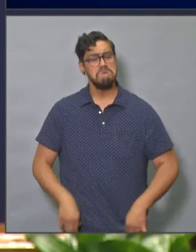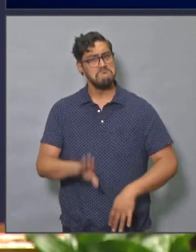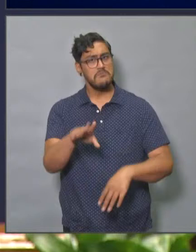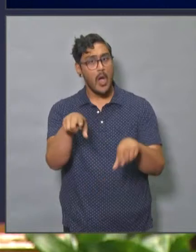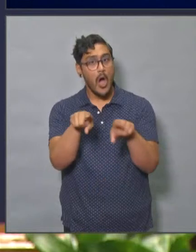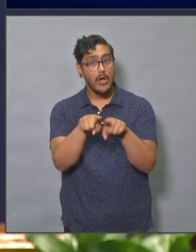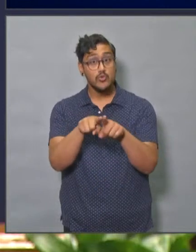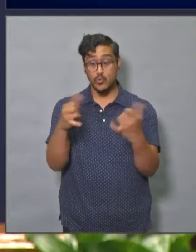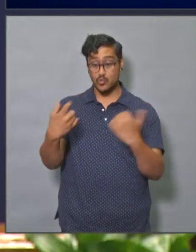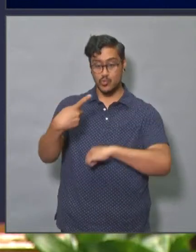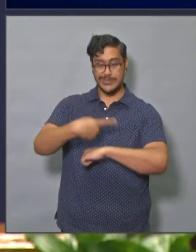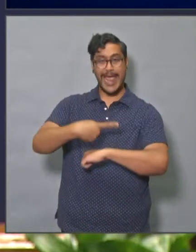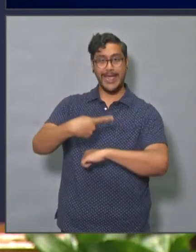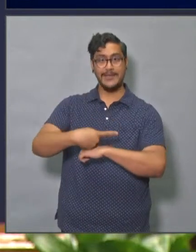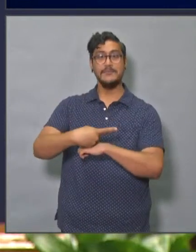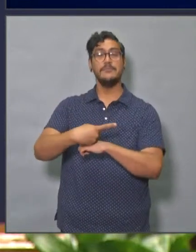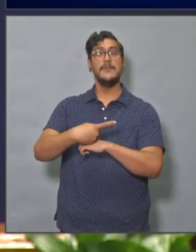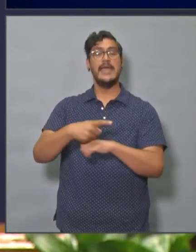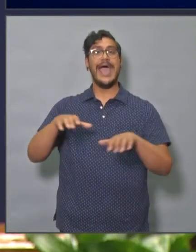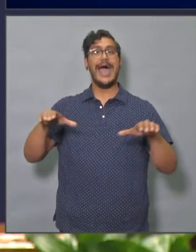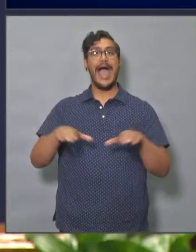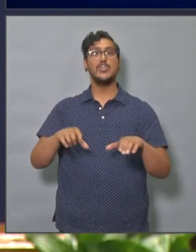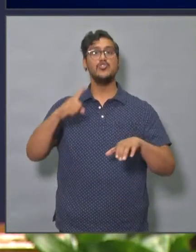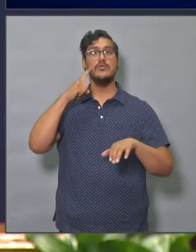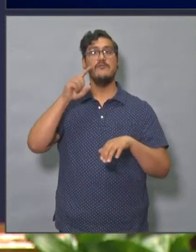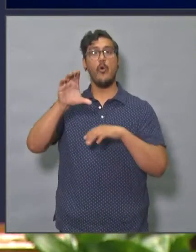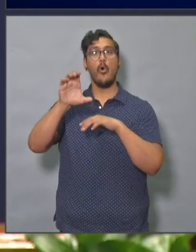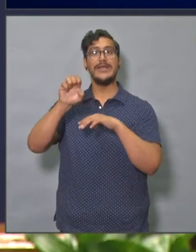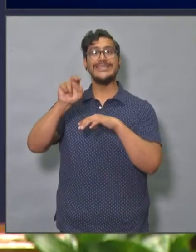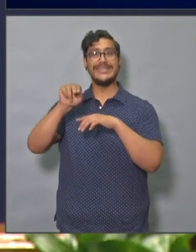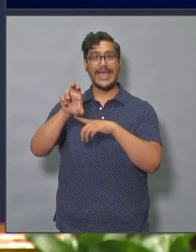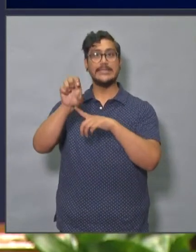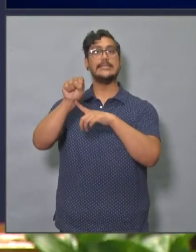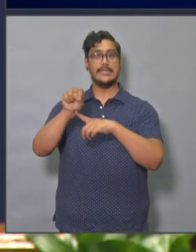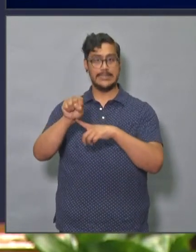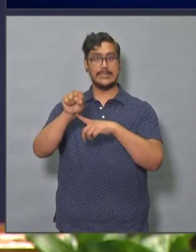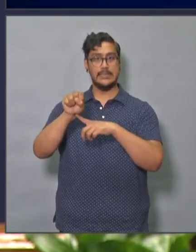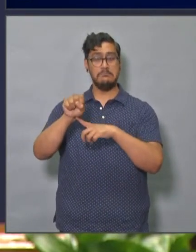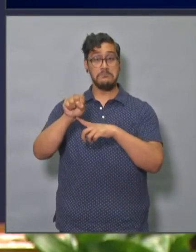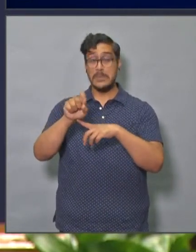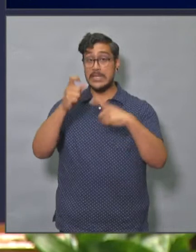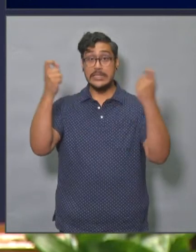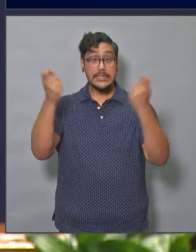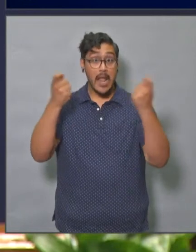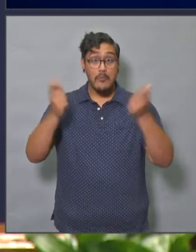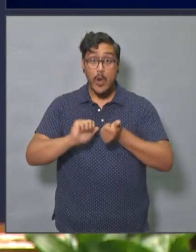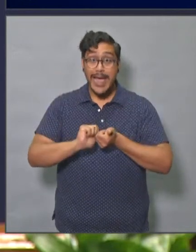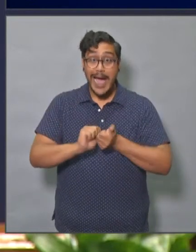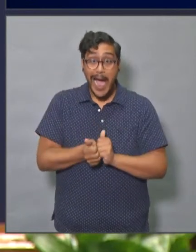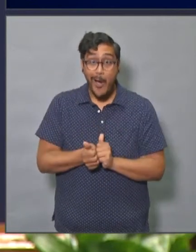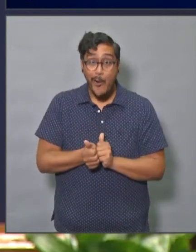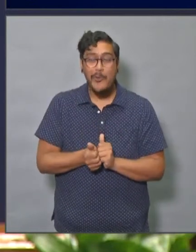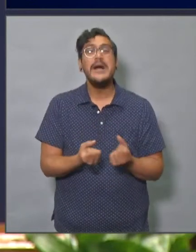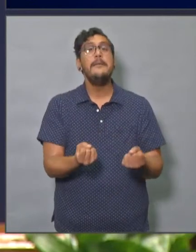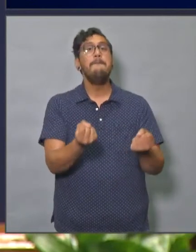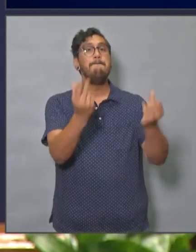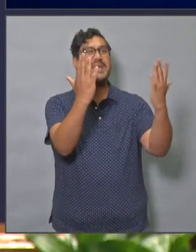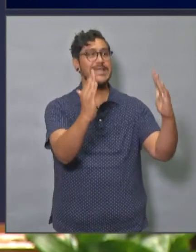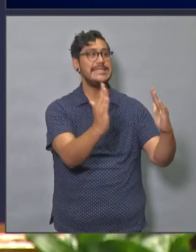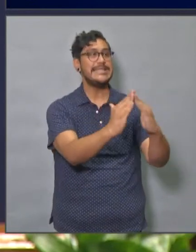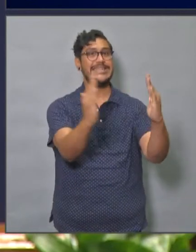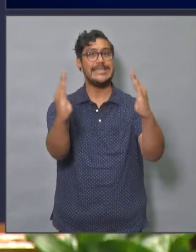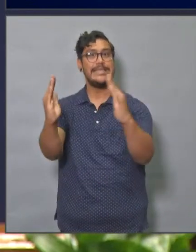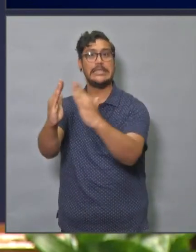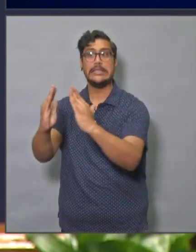hoy es el Día de Acción del Census. Para celebrar este día, muchas ciudades están con nosotros en el